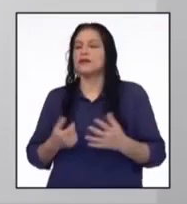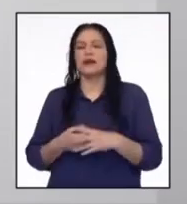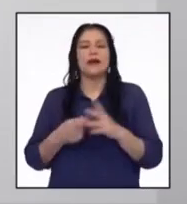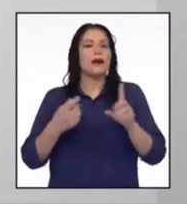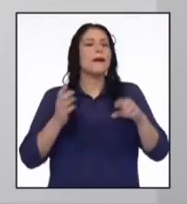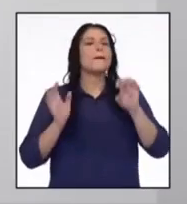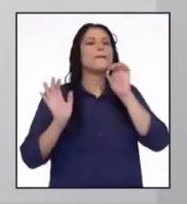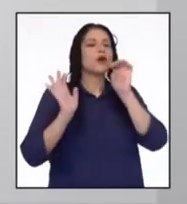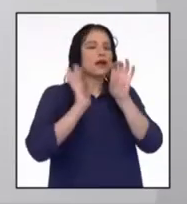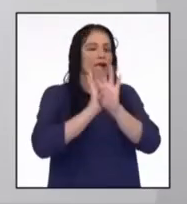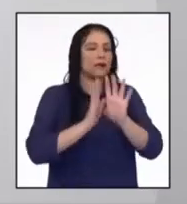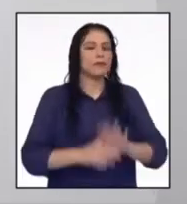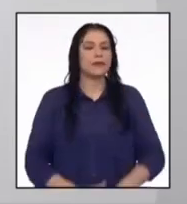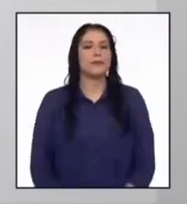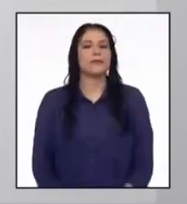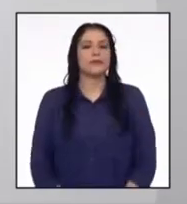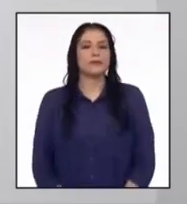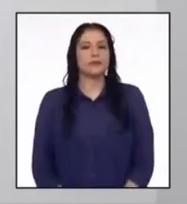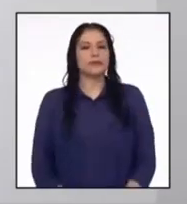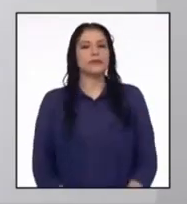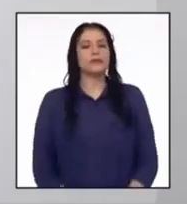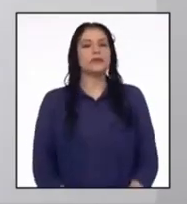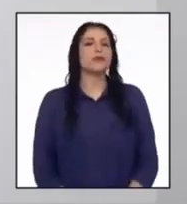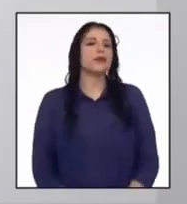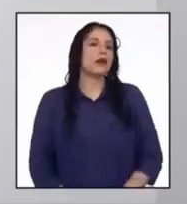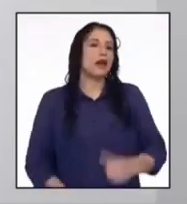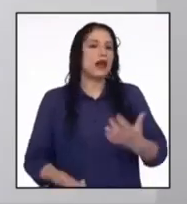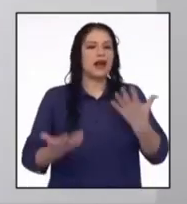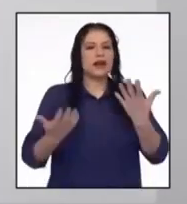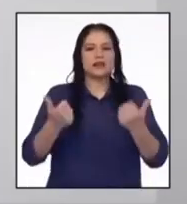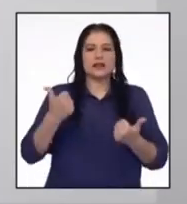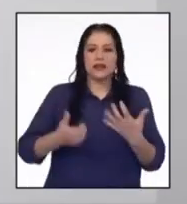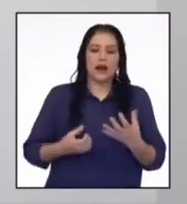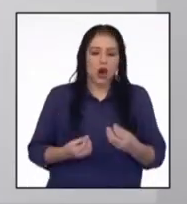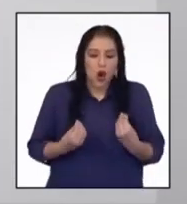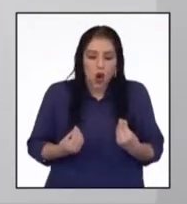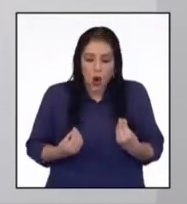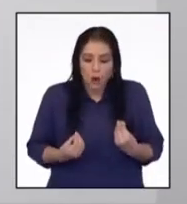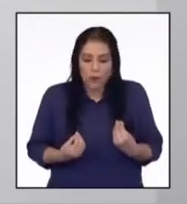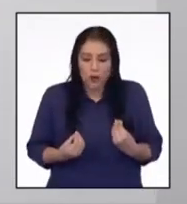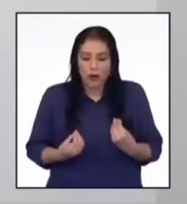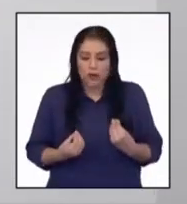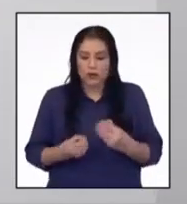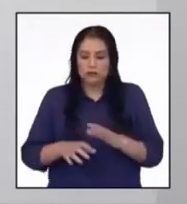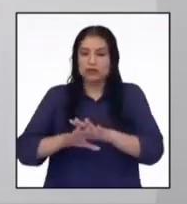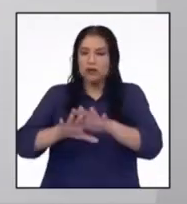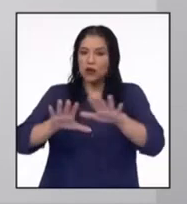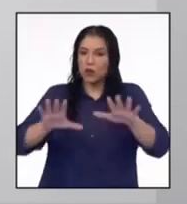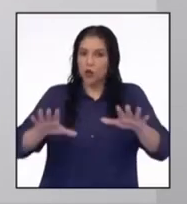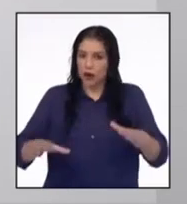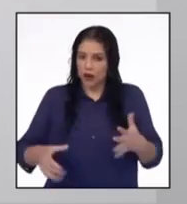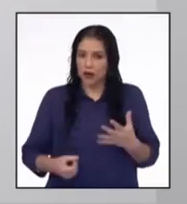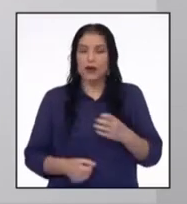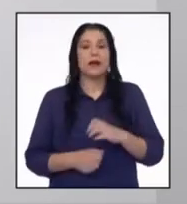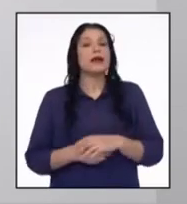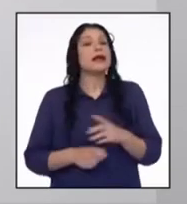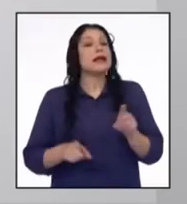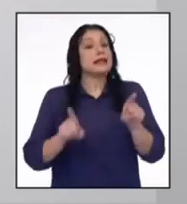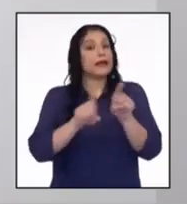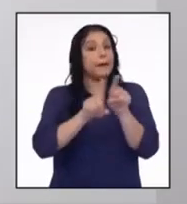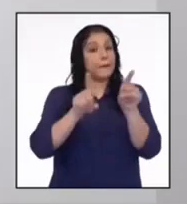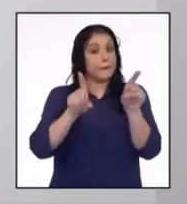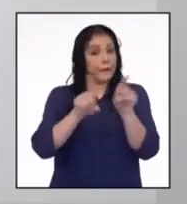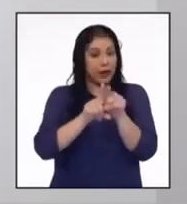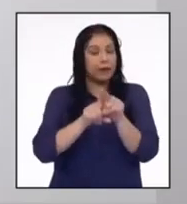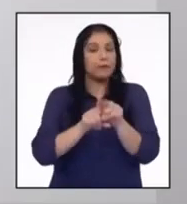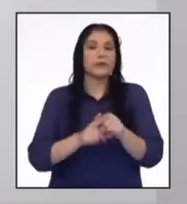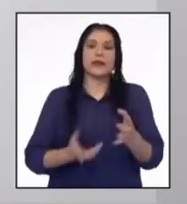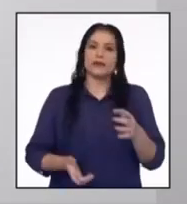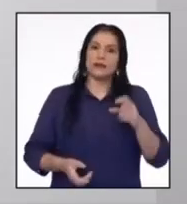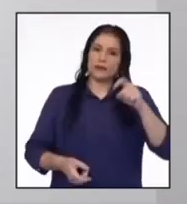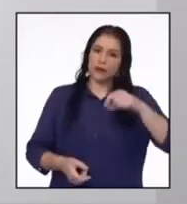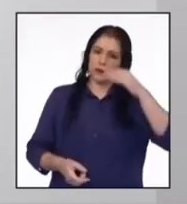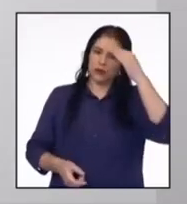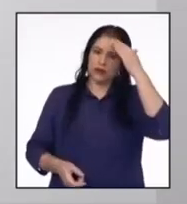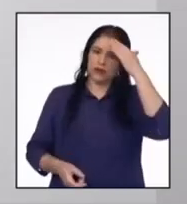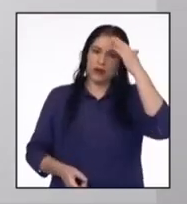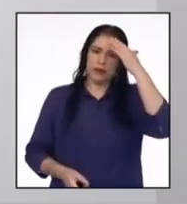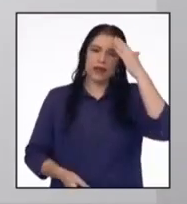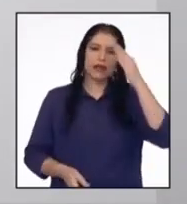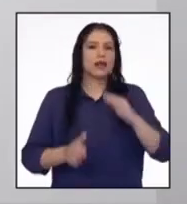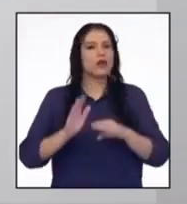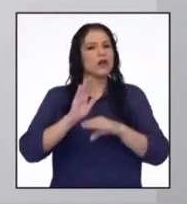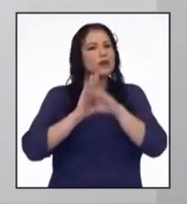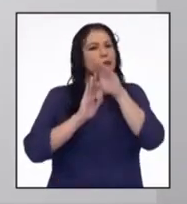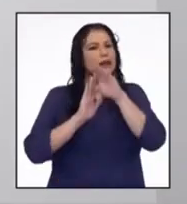Por ejemplo, la referida a las condiciones ecológicas. Además, hay que tener en cuenta que